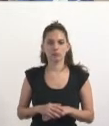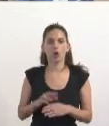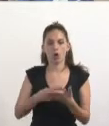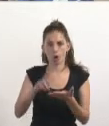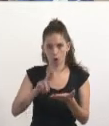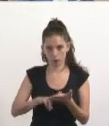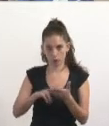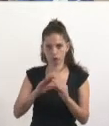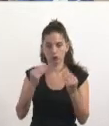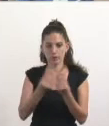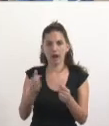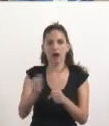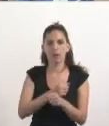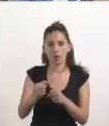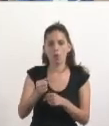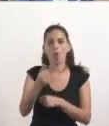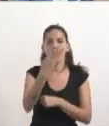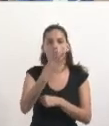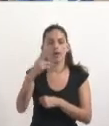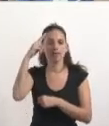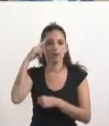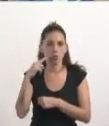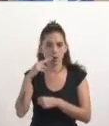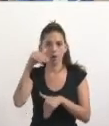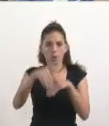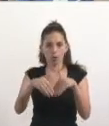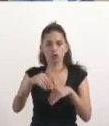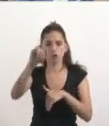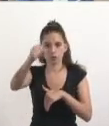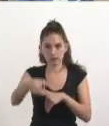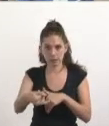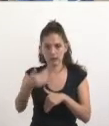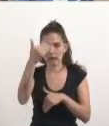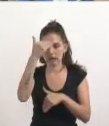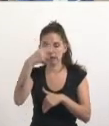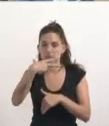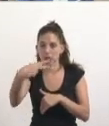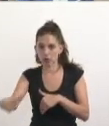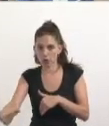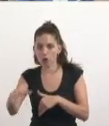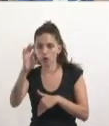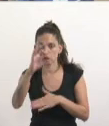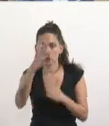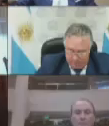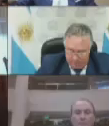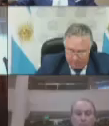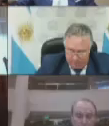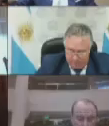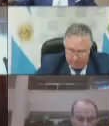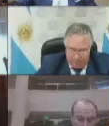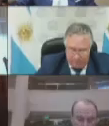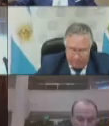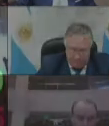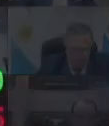resulta aprobado con 49 votos afirmativos 15 negativos 0 abstención habiendo entonces